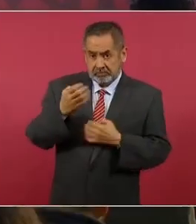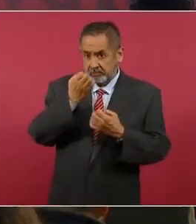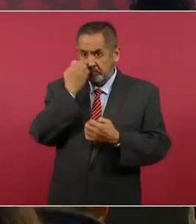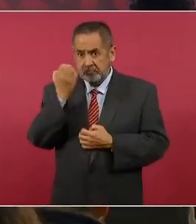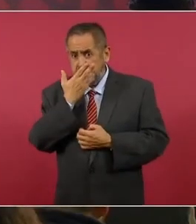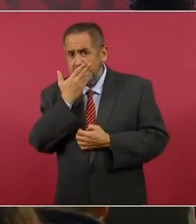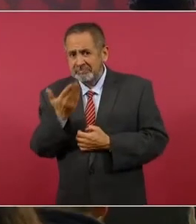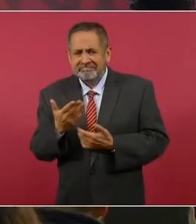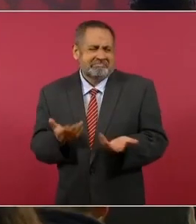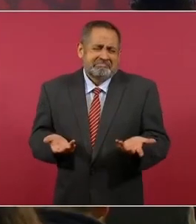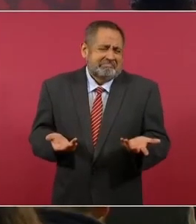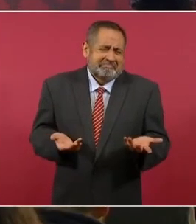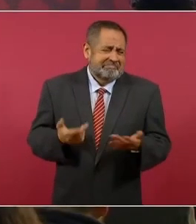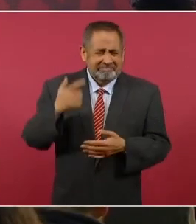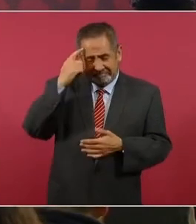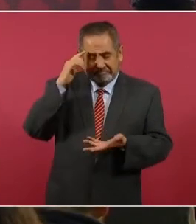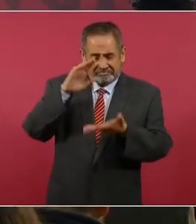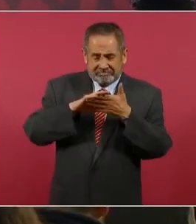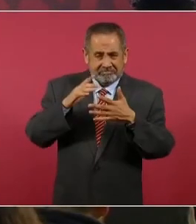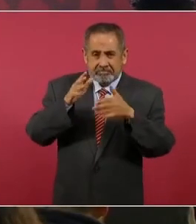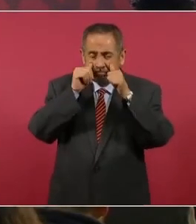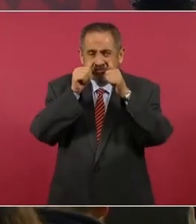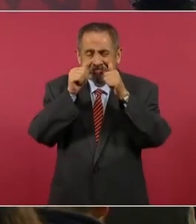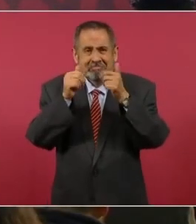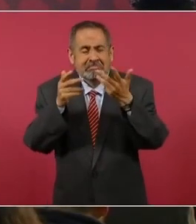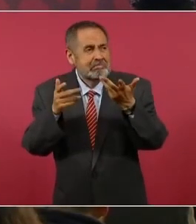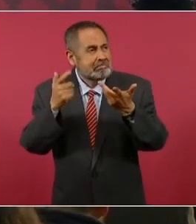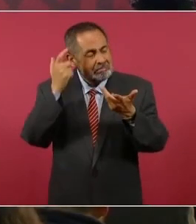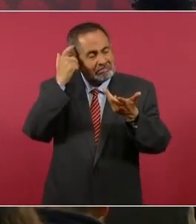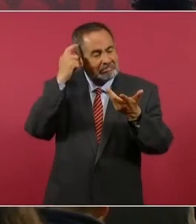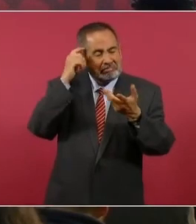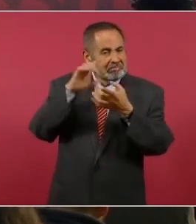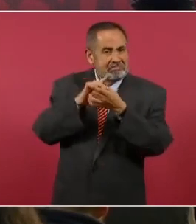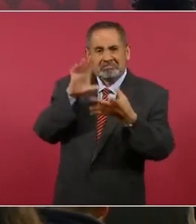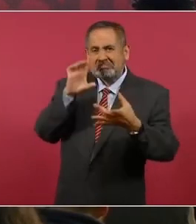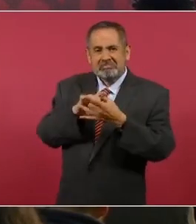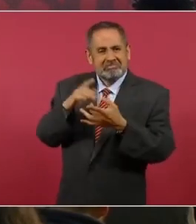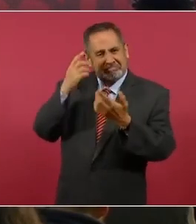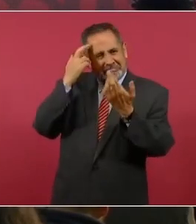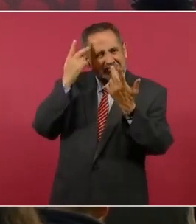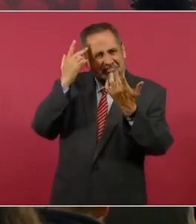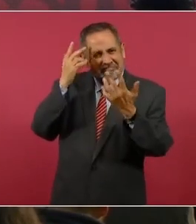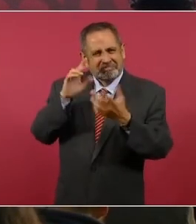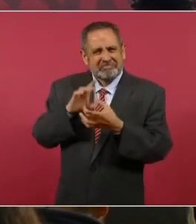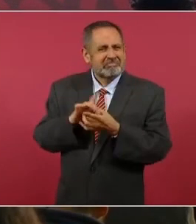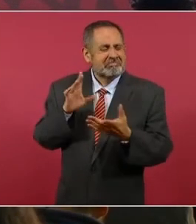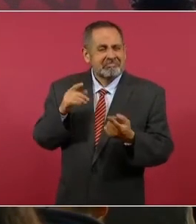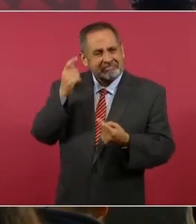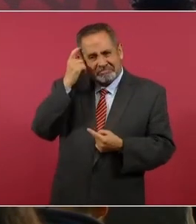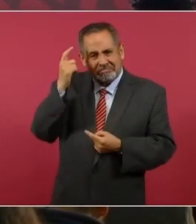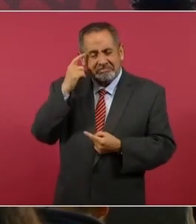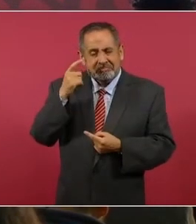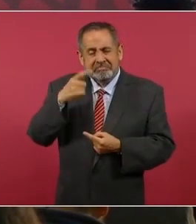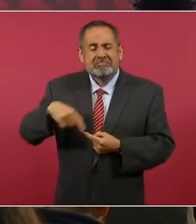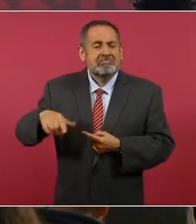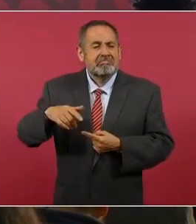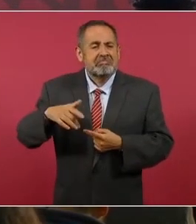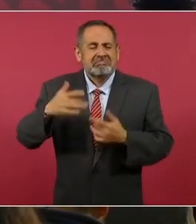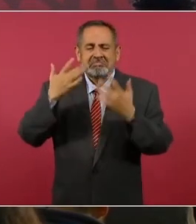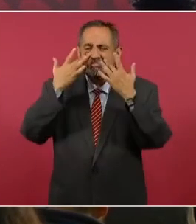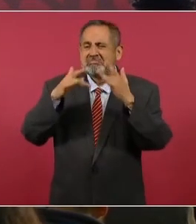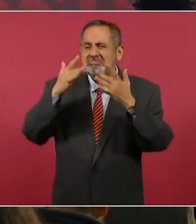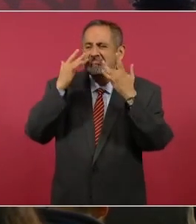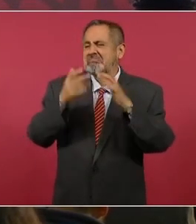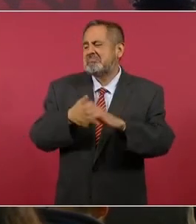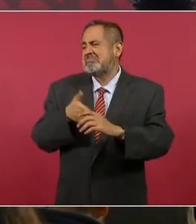obviamente altera la capacidad de mantener la atención y la conducción del pensamiento y suele causar deserción